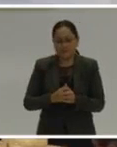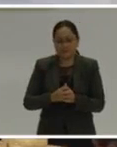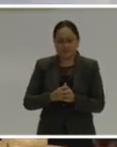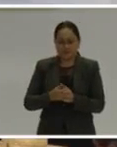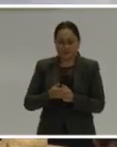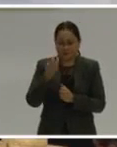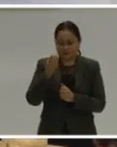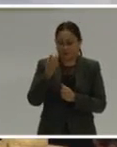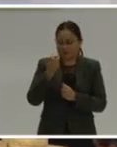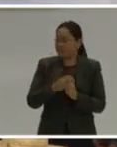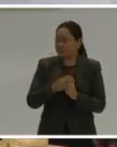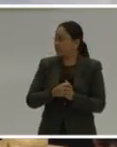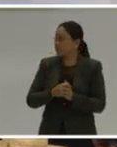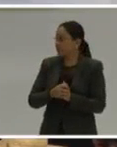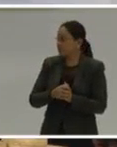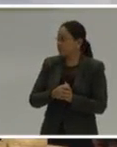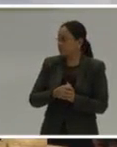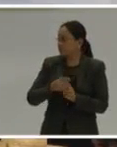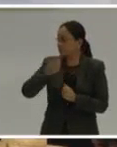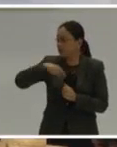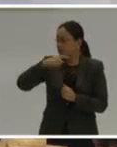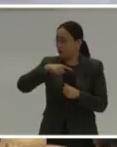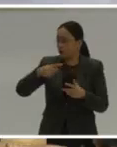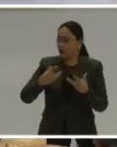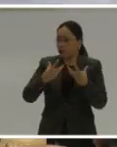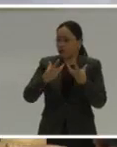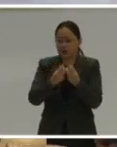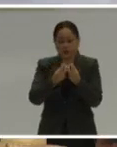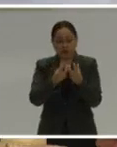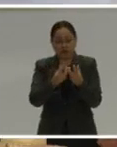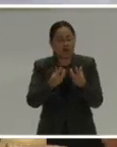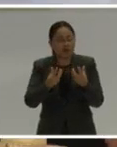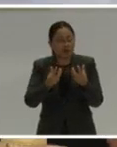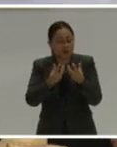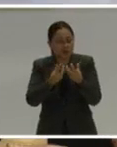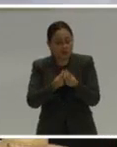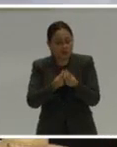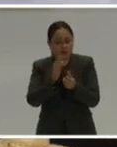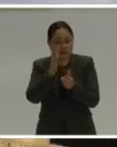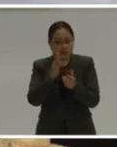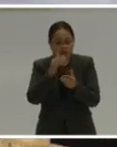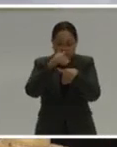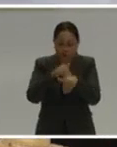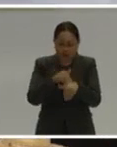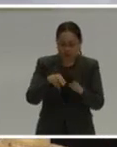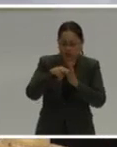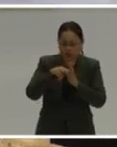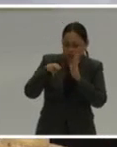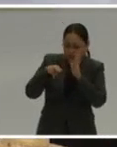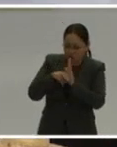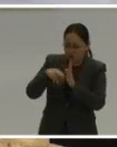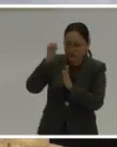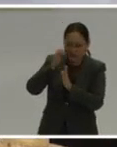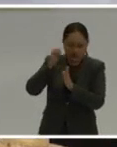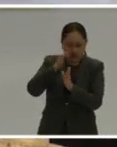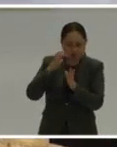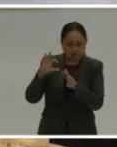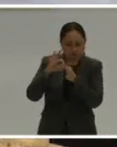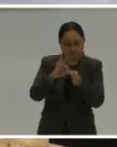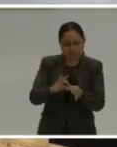El tema, nosotros acompañamos nuevamente, repito, bajo normas y procedimientos propios,